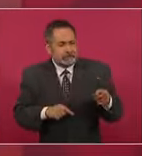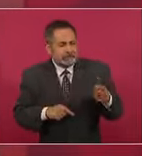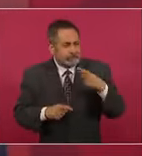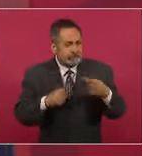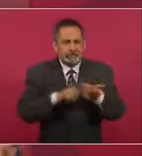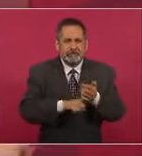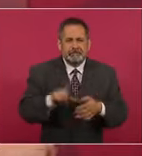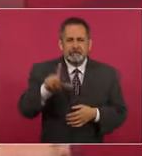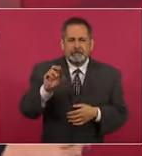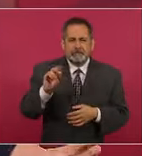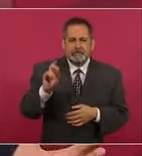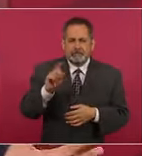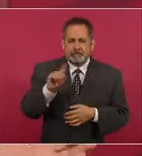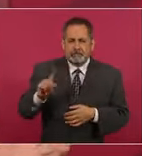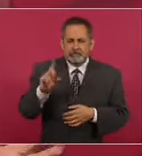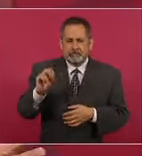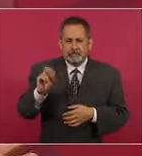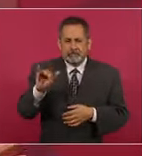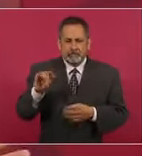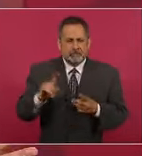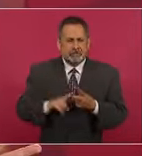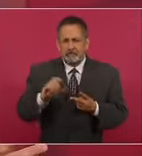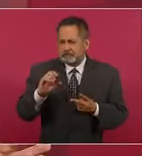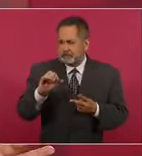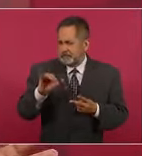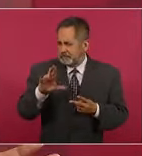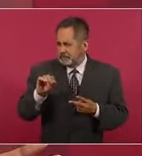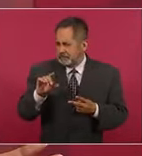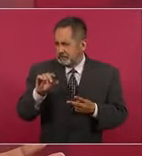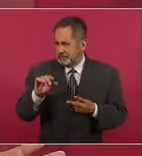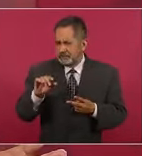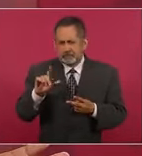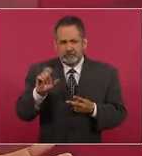López Dóriga, Ciro Gómez Leiva,